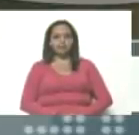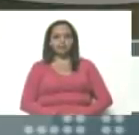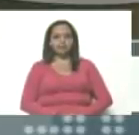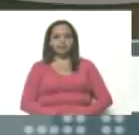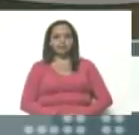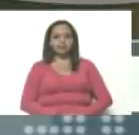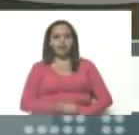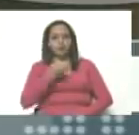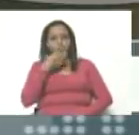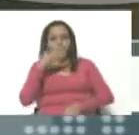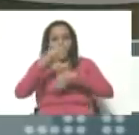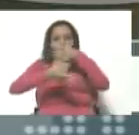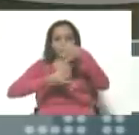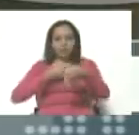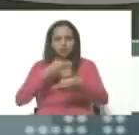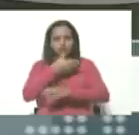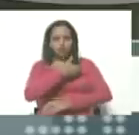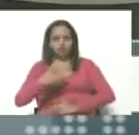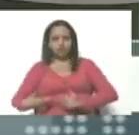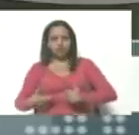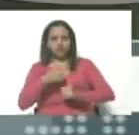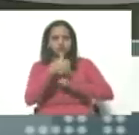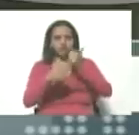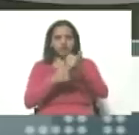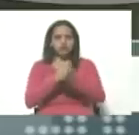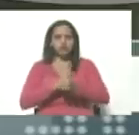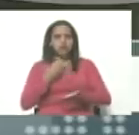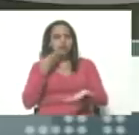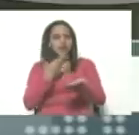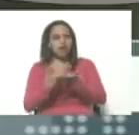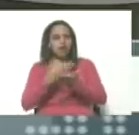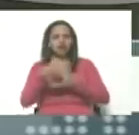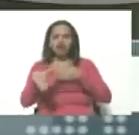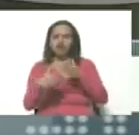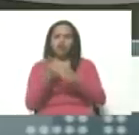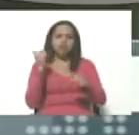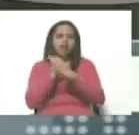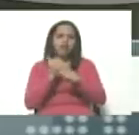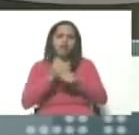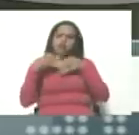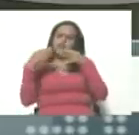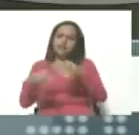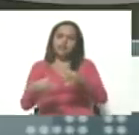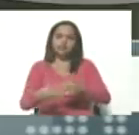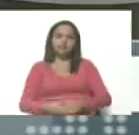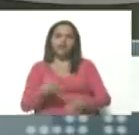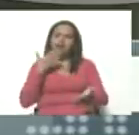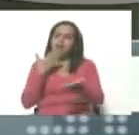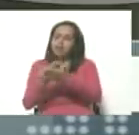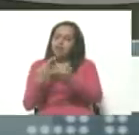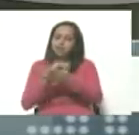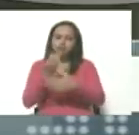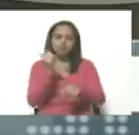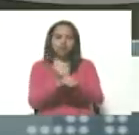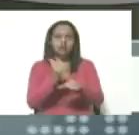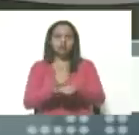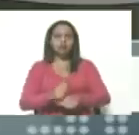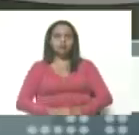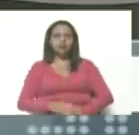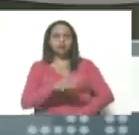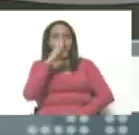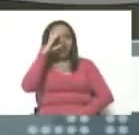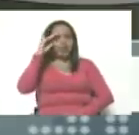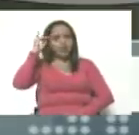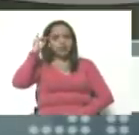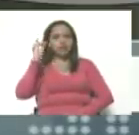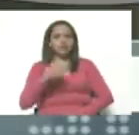Muy buena explicación, compañera vicepresidenta, le agradezco por todo su trabajo, de verdad, le agradezco. A Delcy